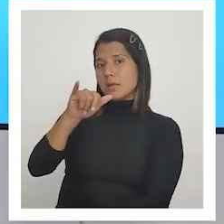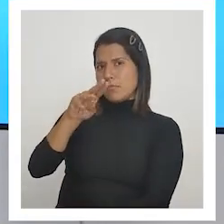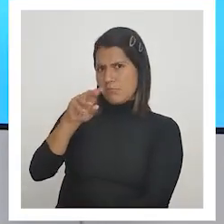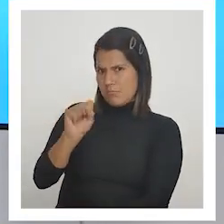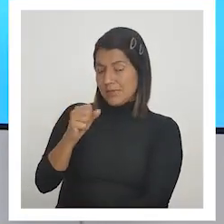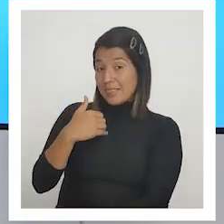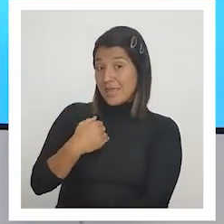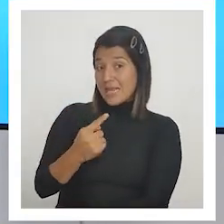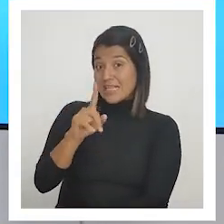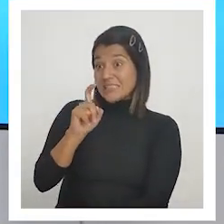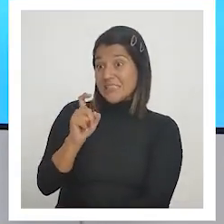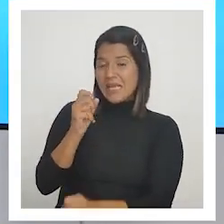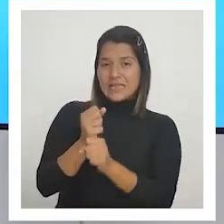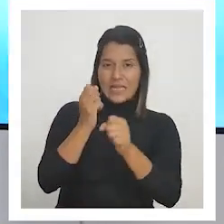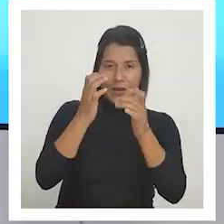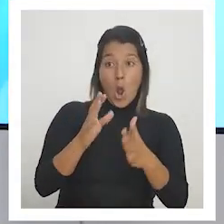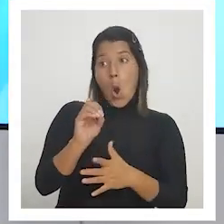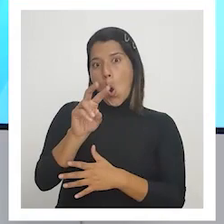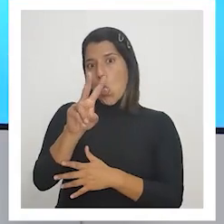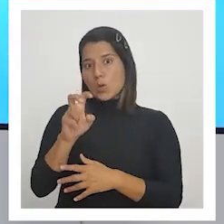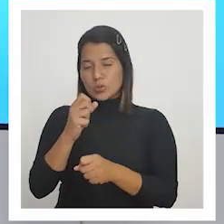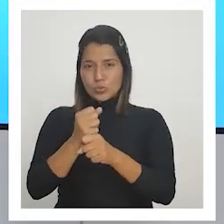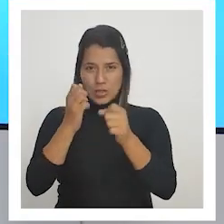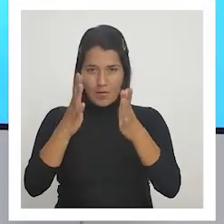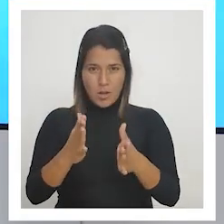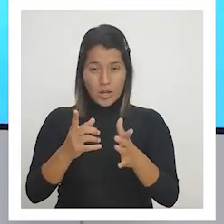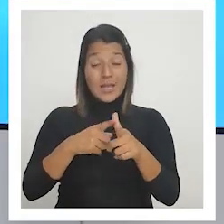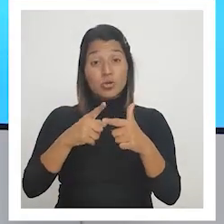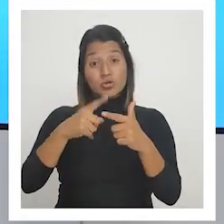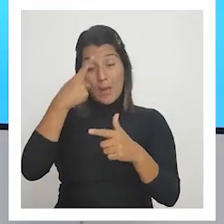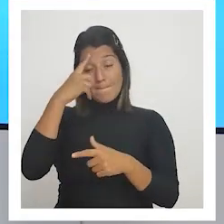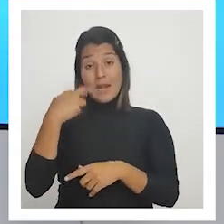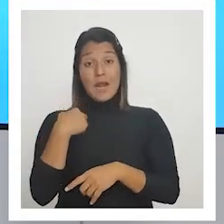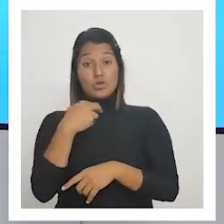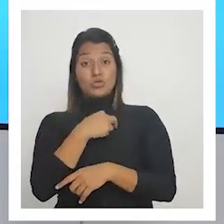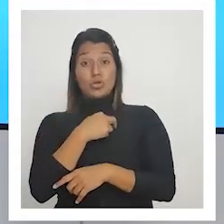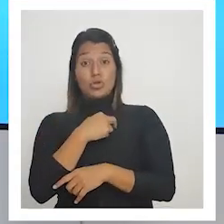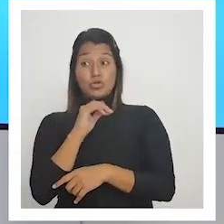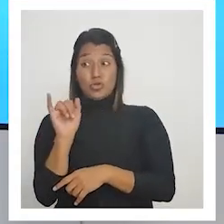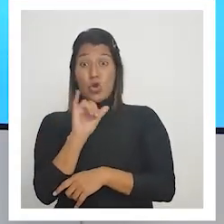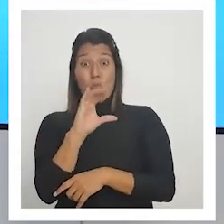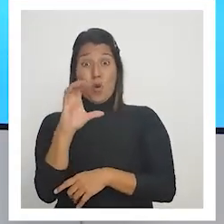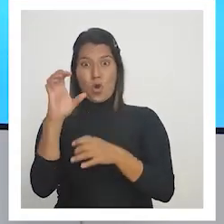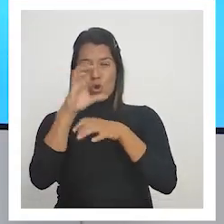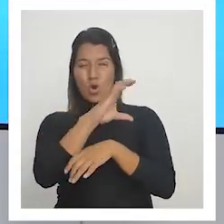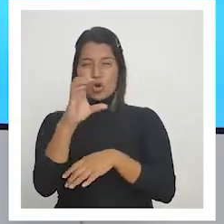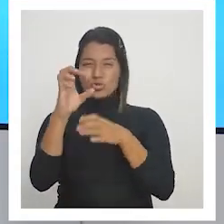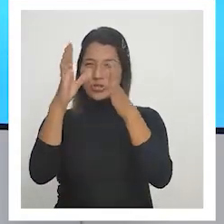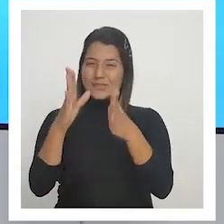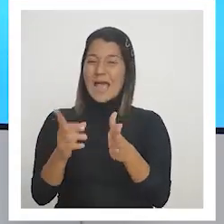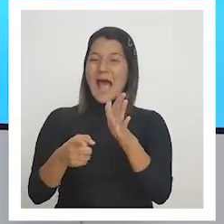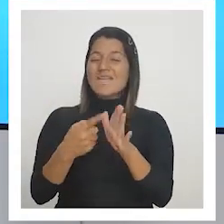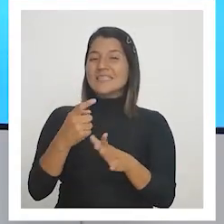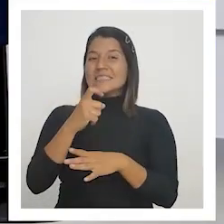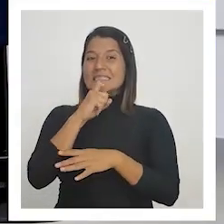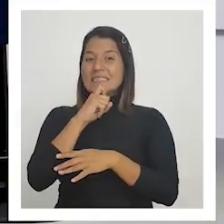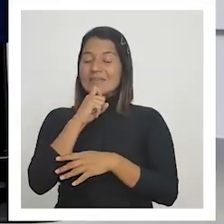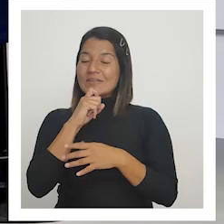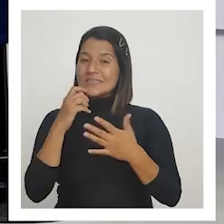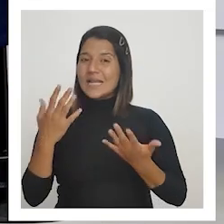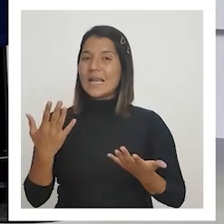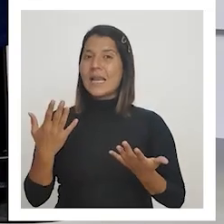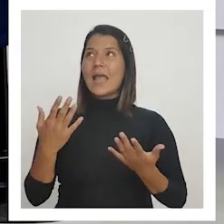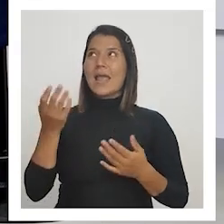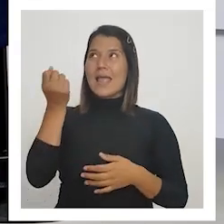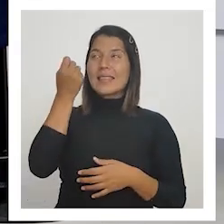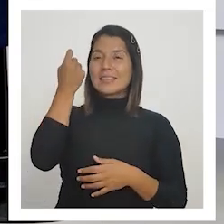empleados. Entonces, para nosotros como costarricenses, de pronto nos es difícil entender realmente qué es